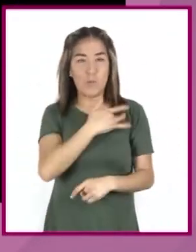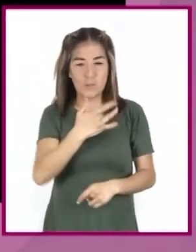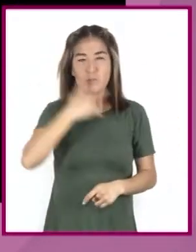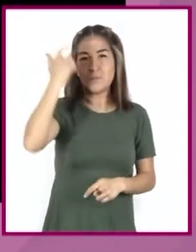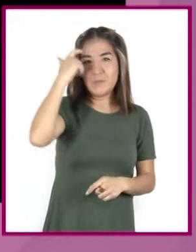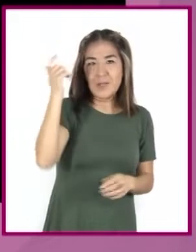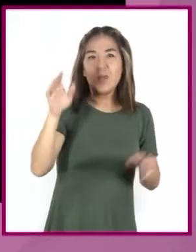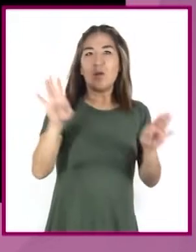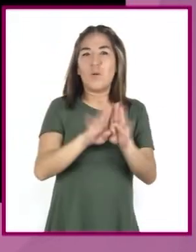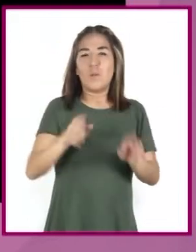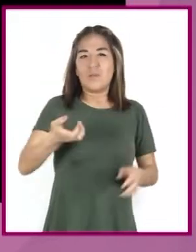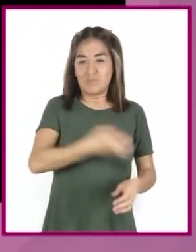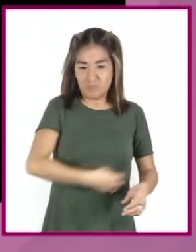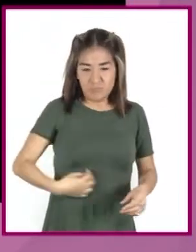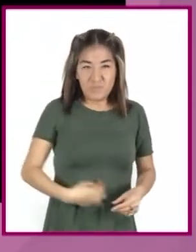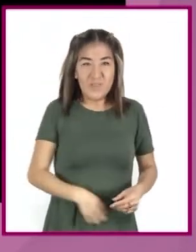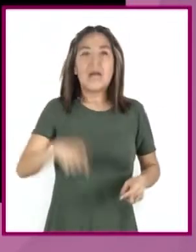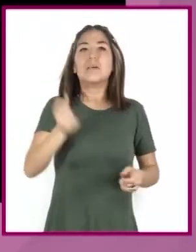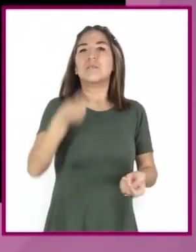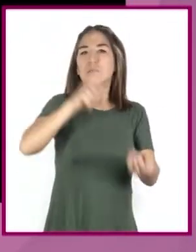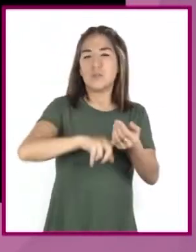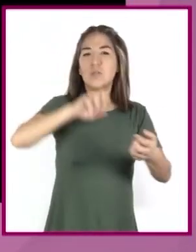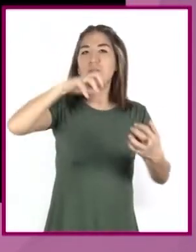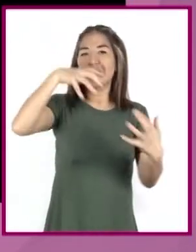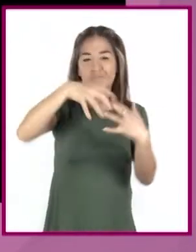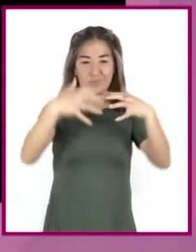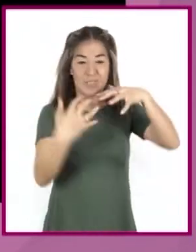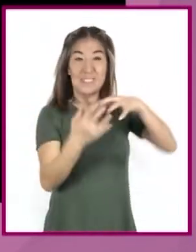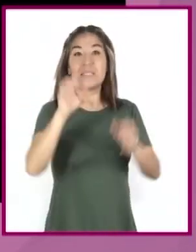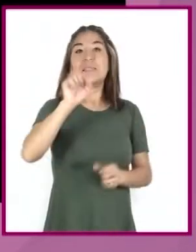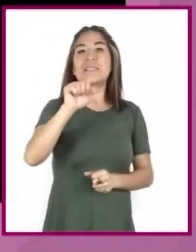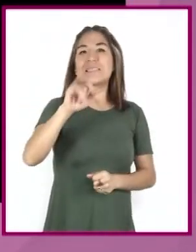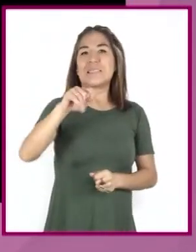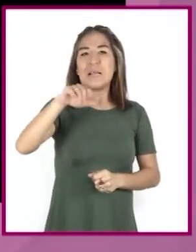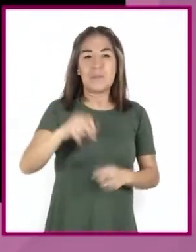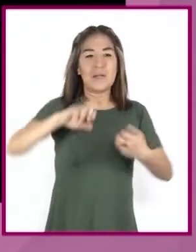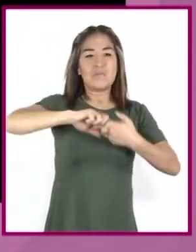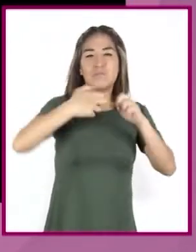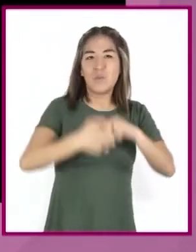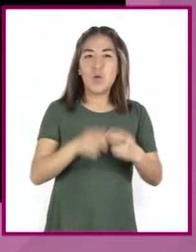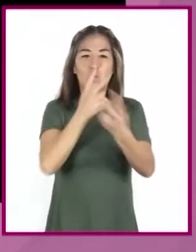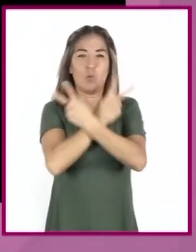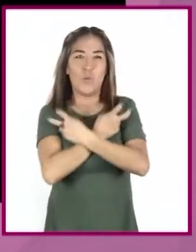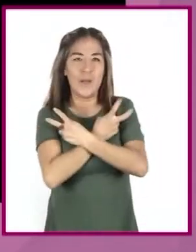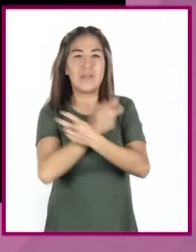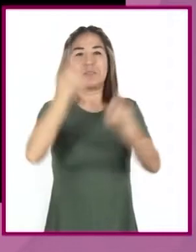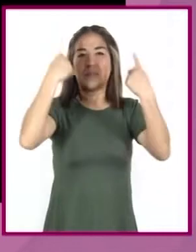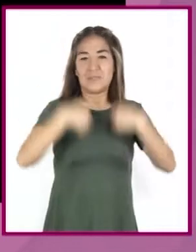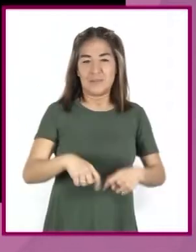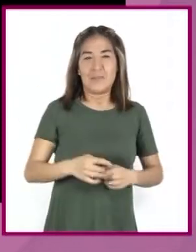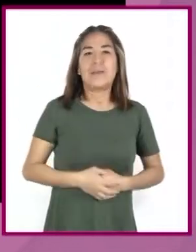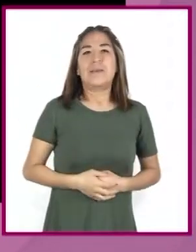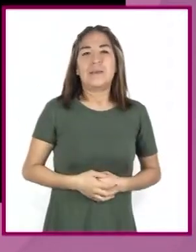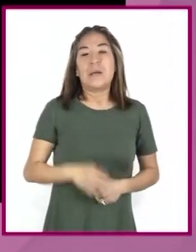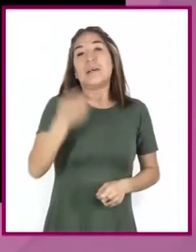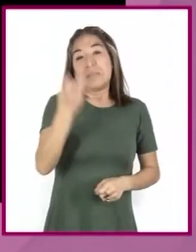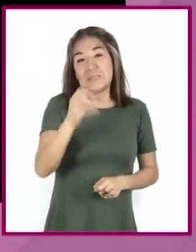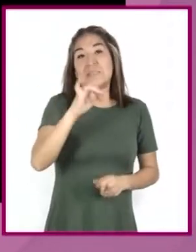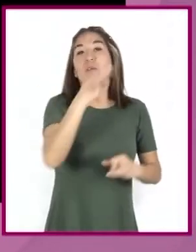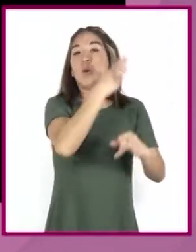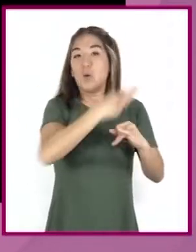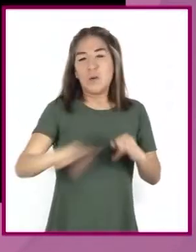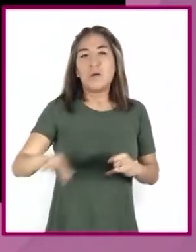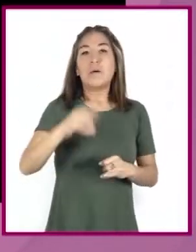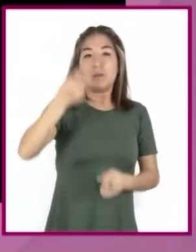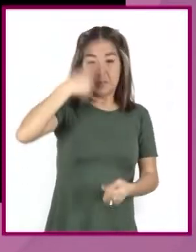organizados en sistemas como el nervioso, el circulatorio o el óseo. Y al final, los sistemas